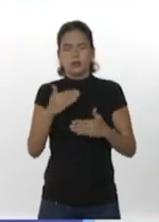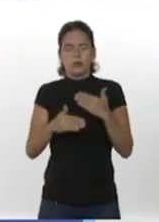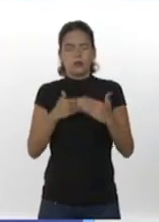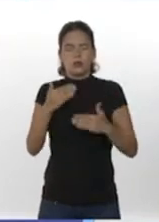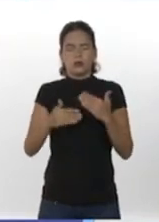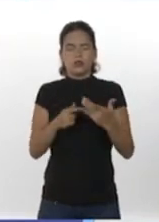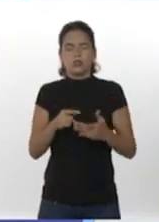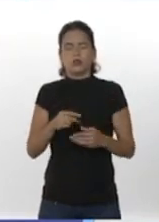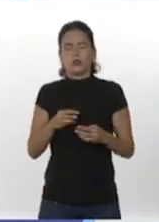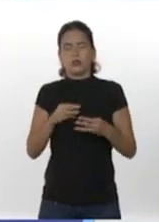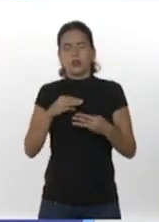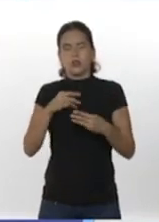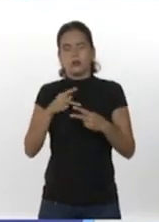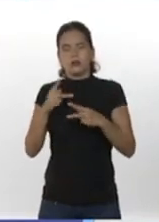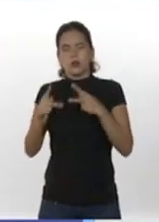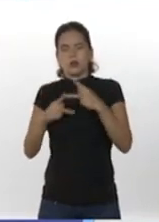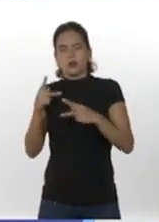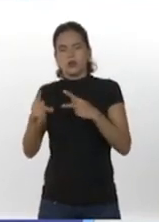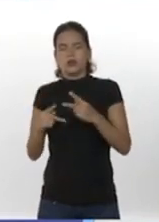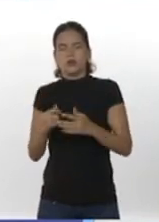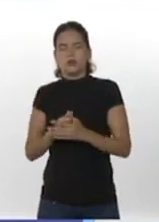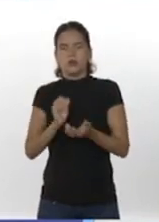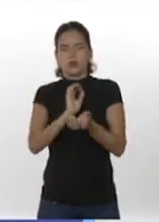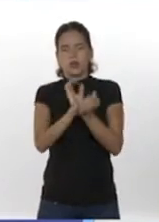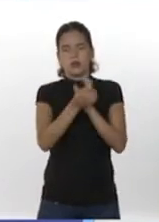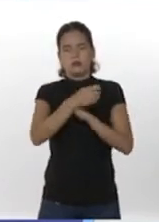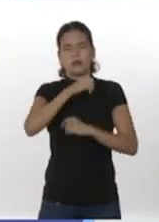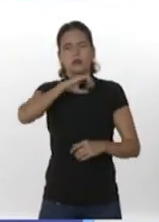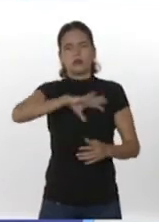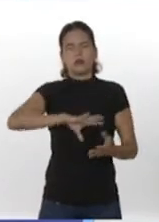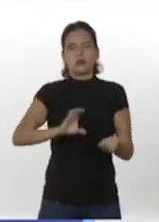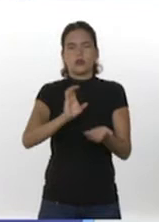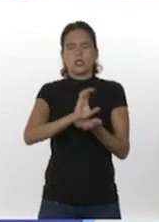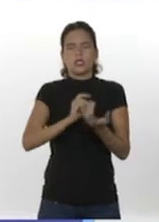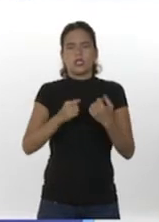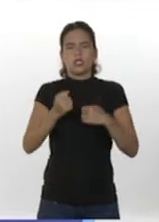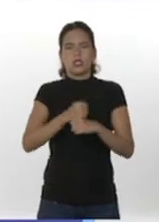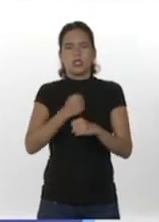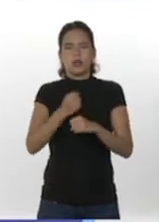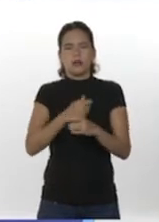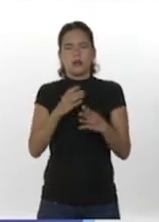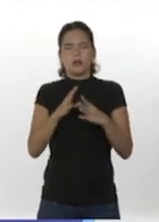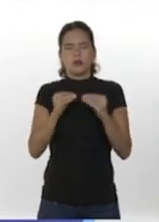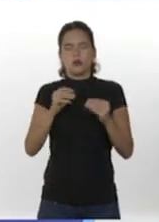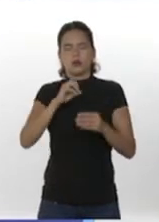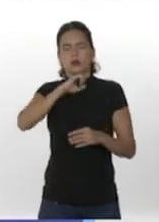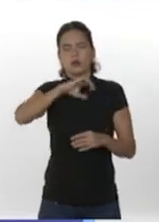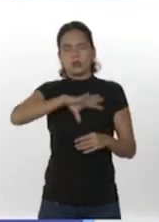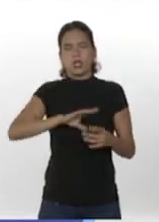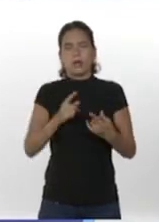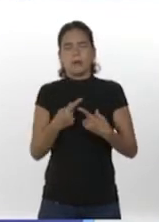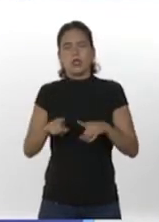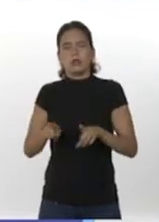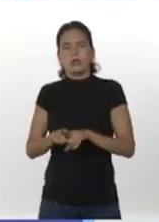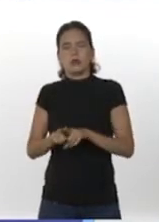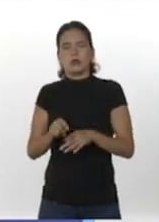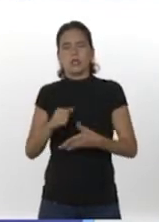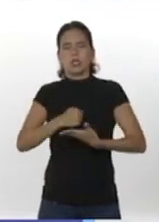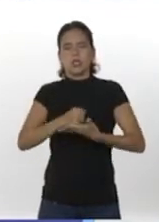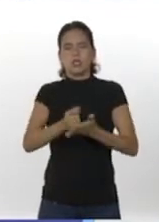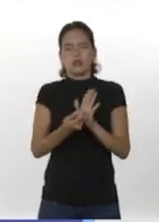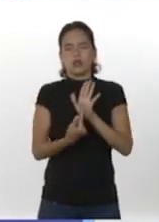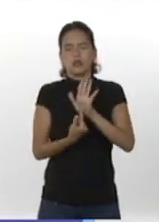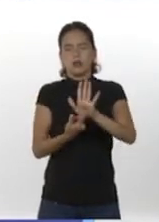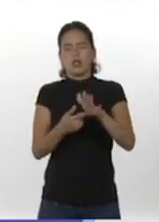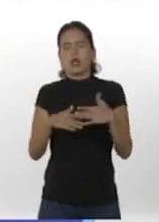procesos de producción. En Geografía, Historia y Ciudadanía trabajamos con la parte histórica, pero también que ayuda a reflejar lo